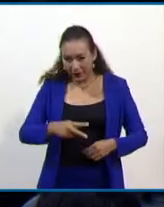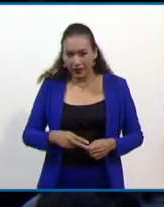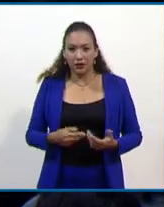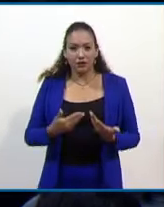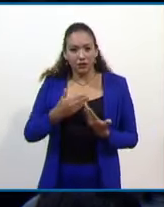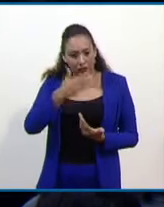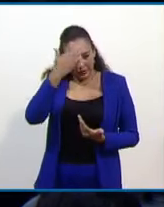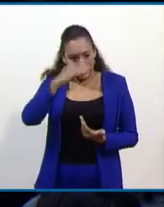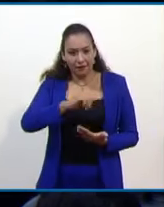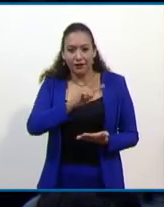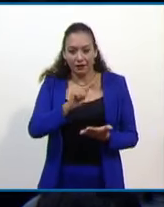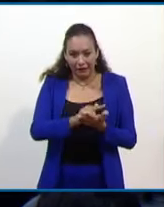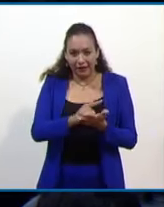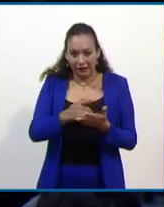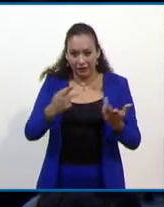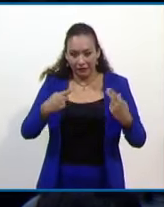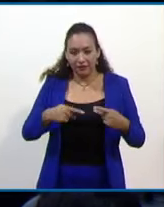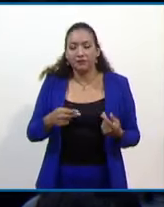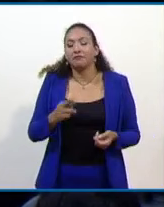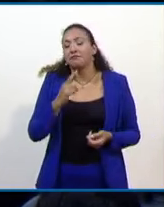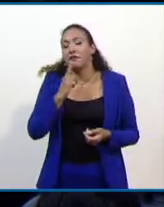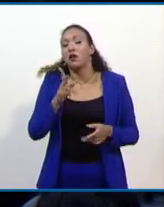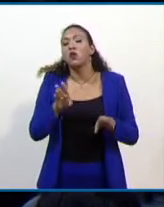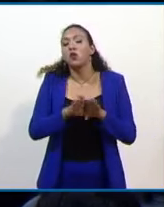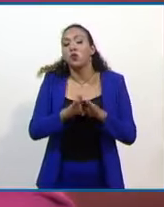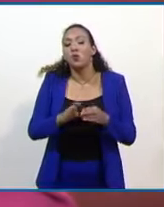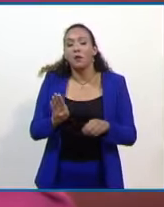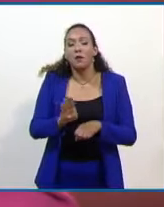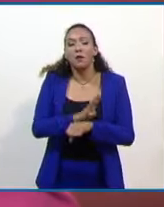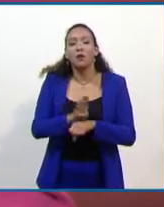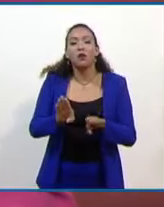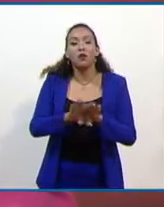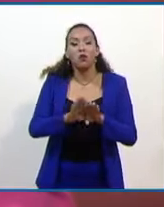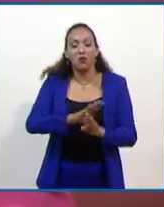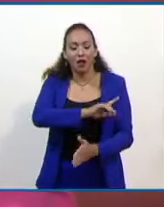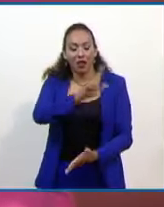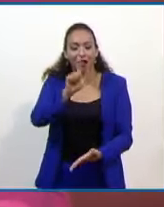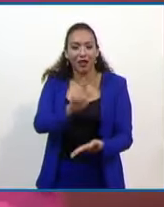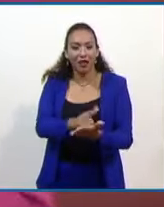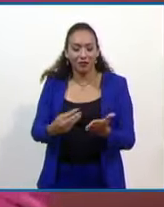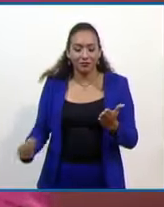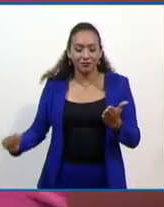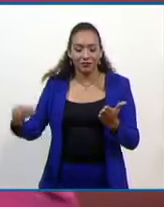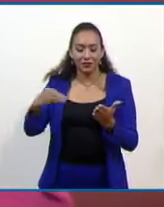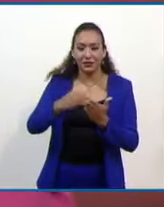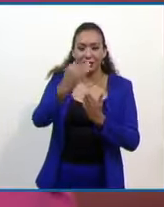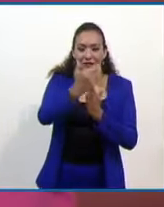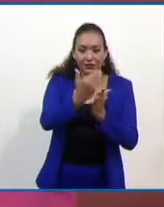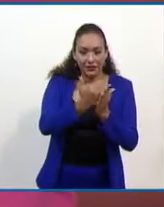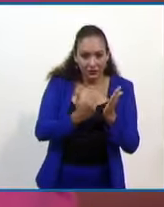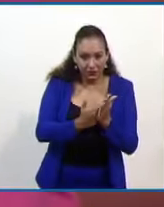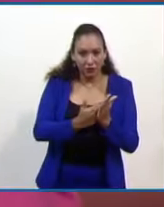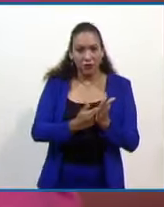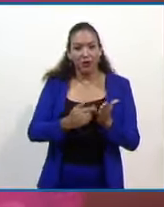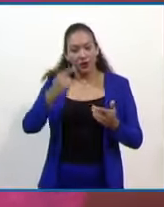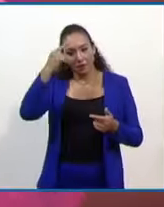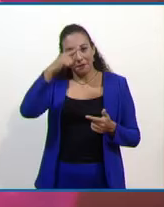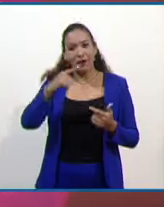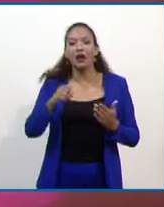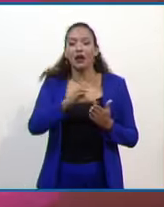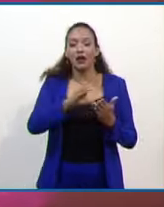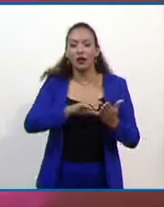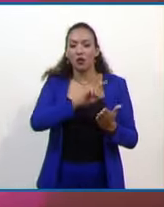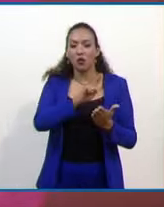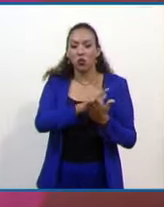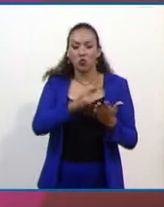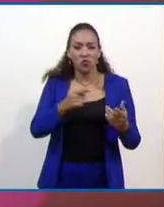la justicia al pueblo, pues qué mejor que se beneficie el pueblo de una ley declarada inconstitucional y sin